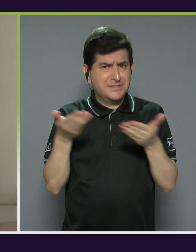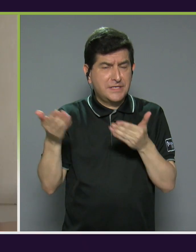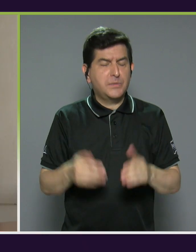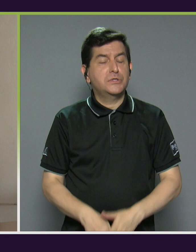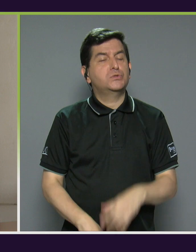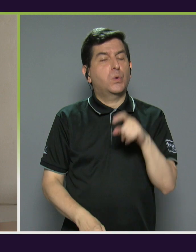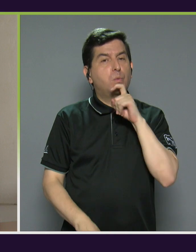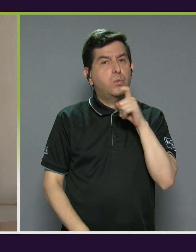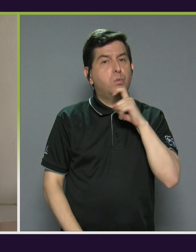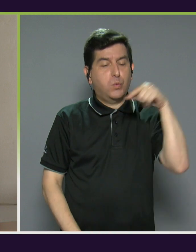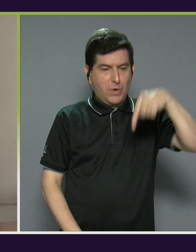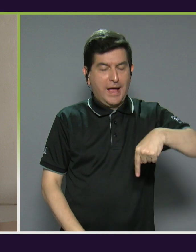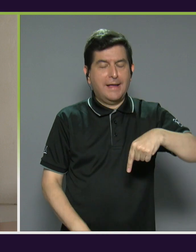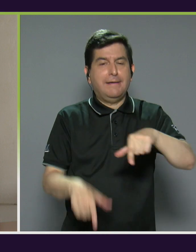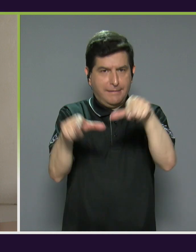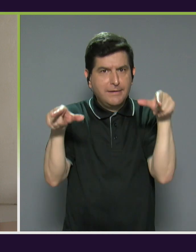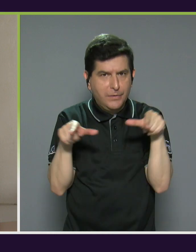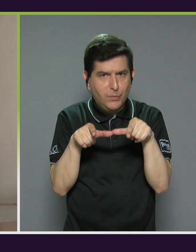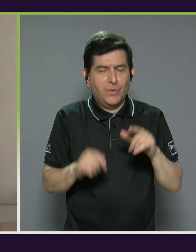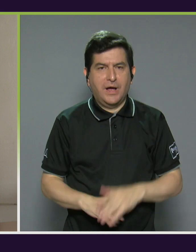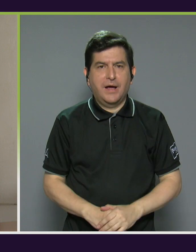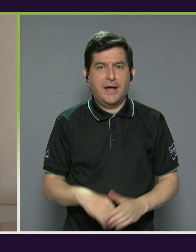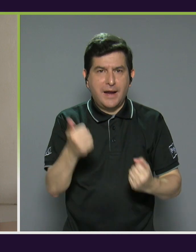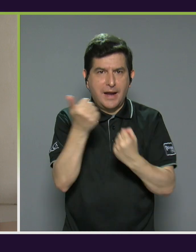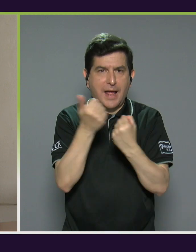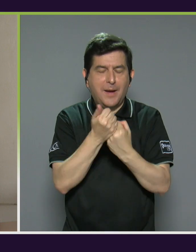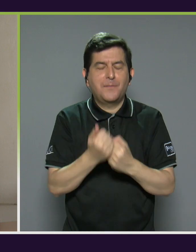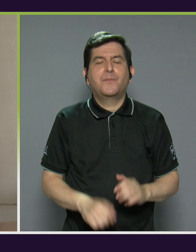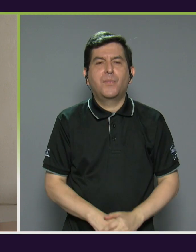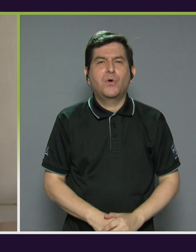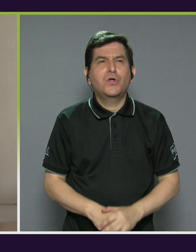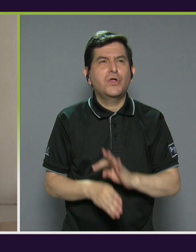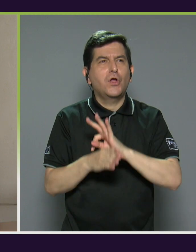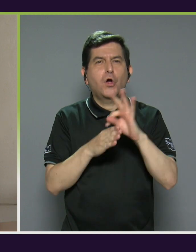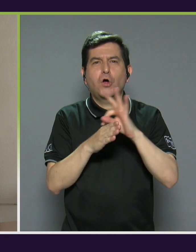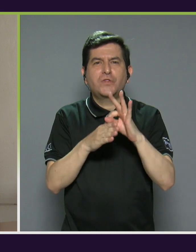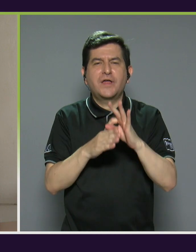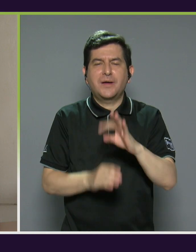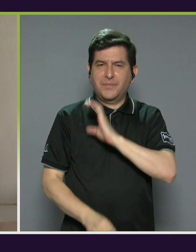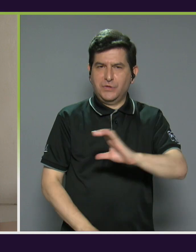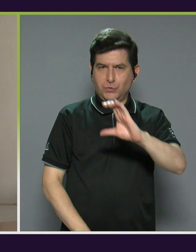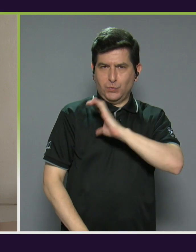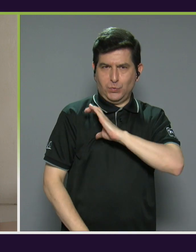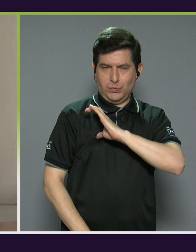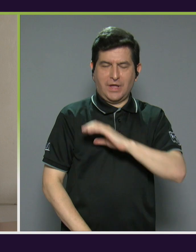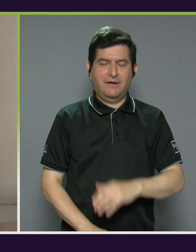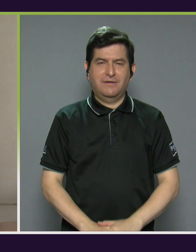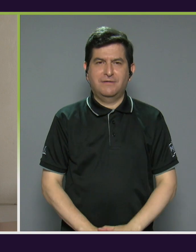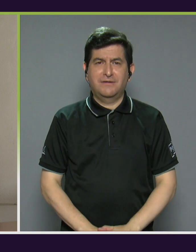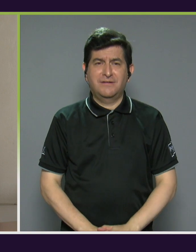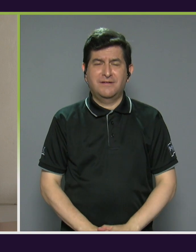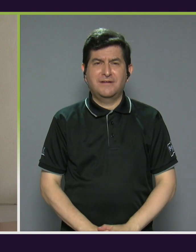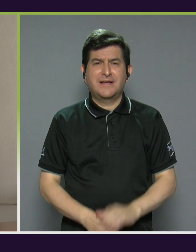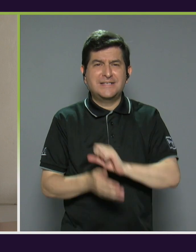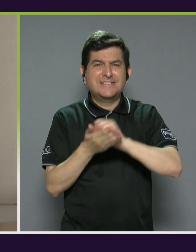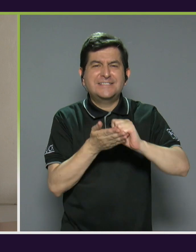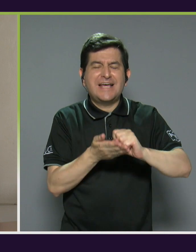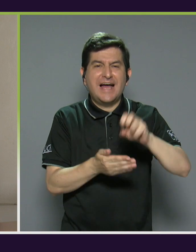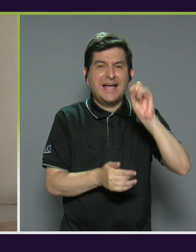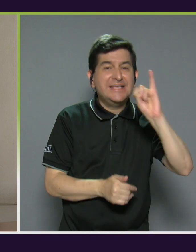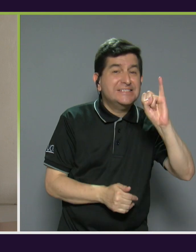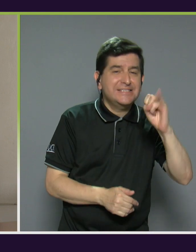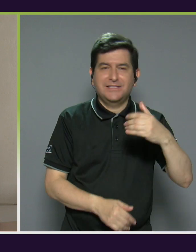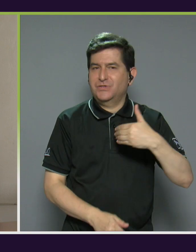que costó mucho aquí en San Isidro fue el apoyo en terapias conductuales, porque San Isidro